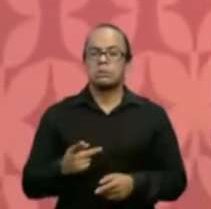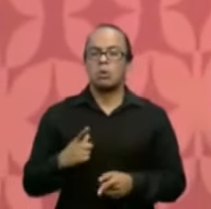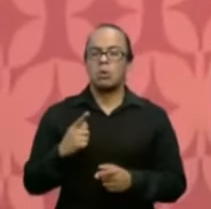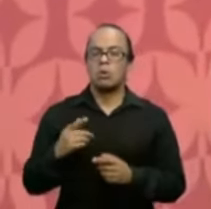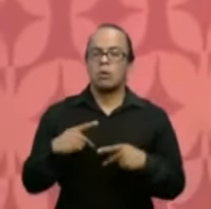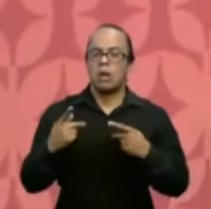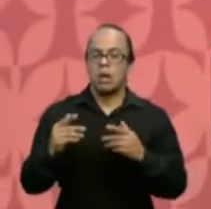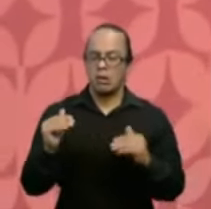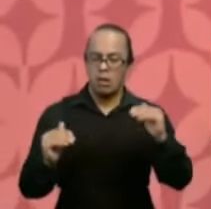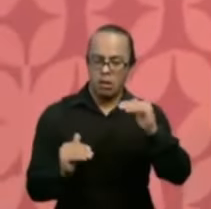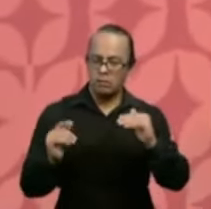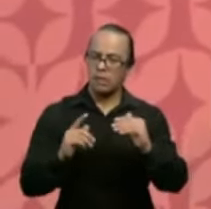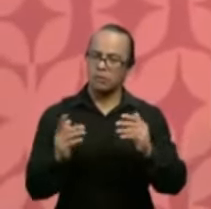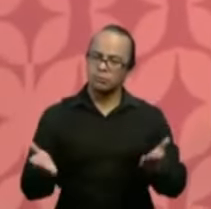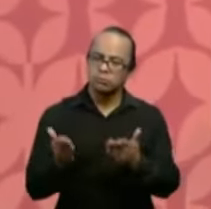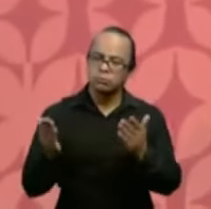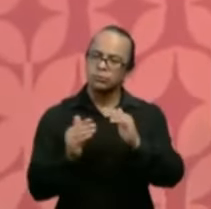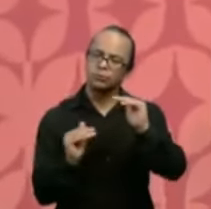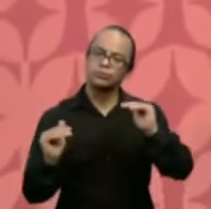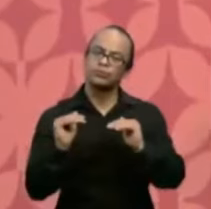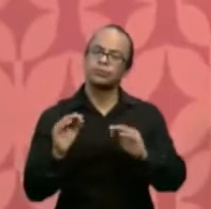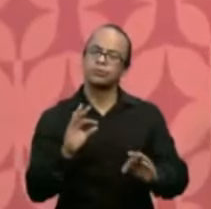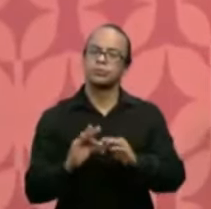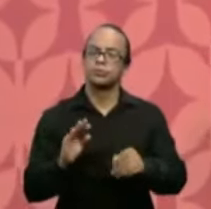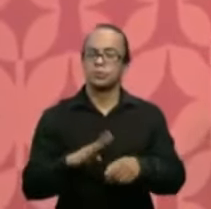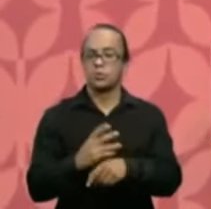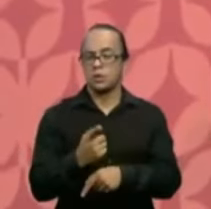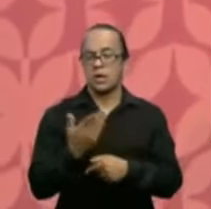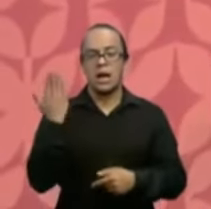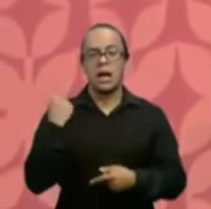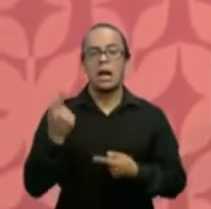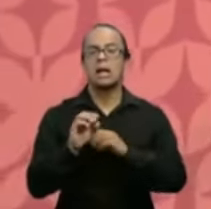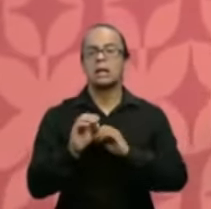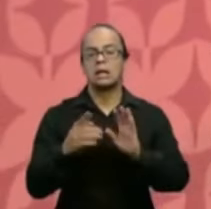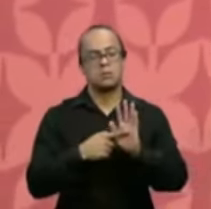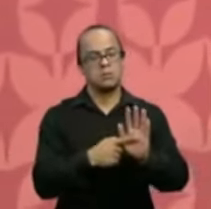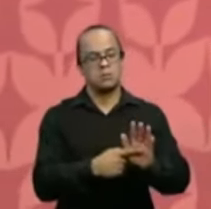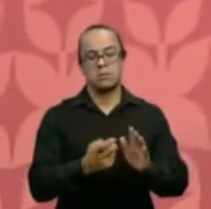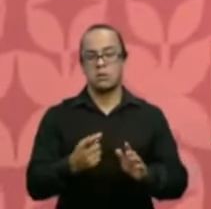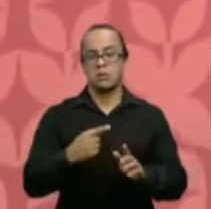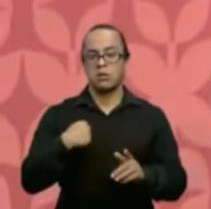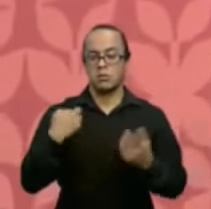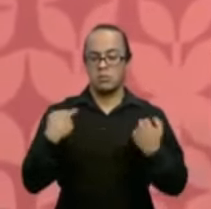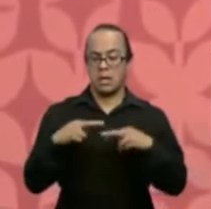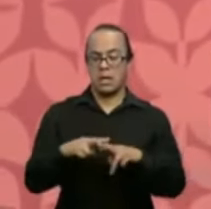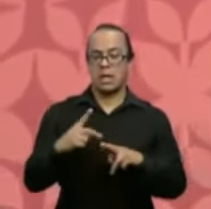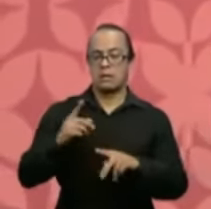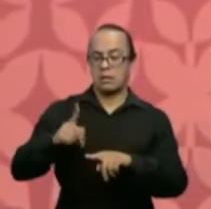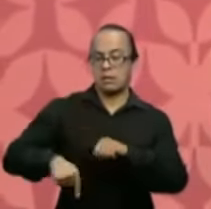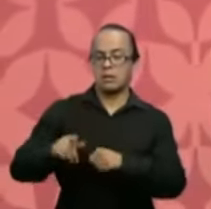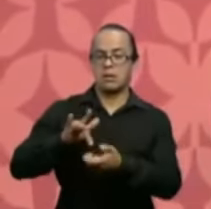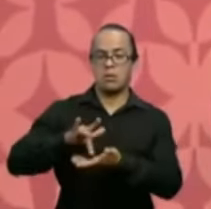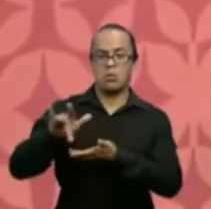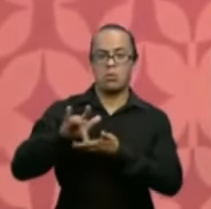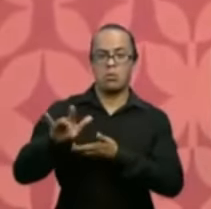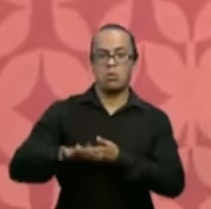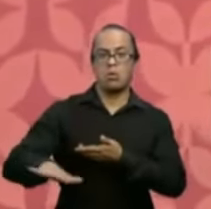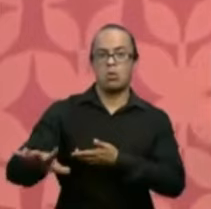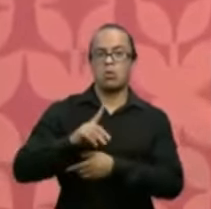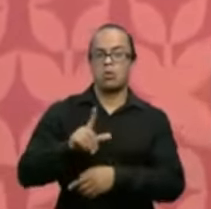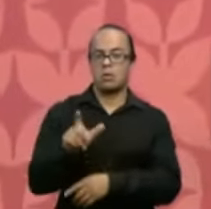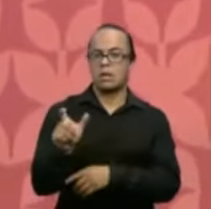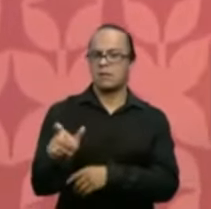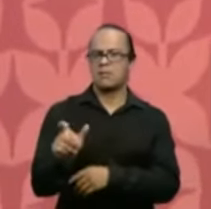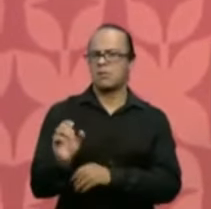vulnerabilidad. Aquí lo aclaro porque había la inquietud de que la maestra había quitado un apoyo que se estaba dando a través de una